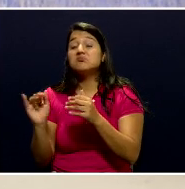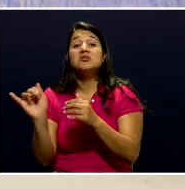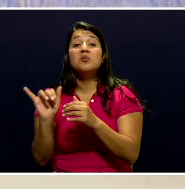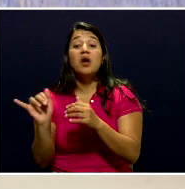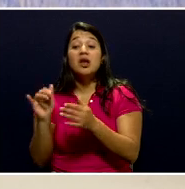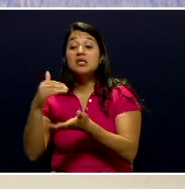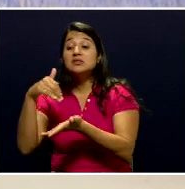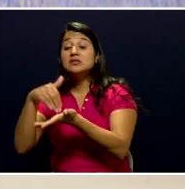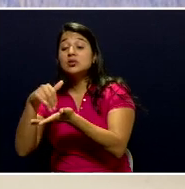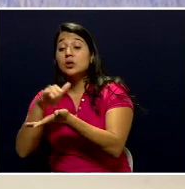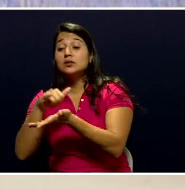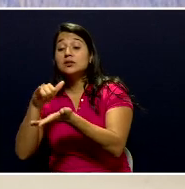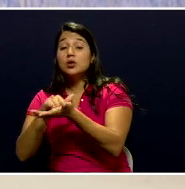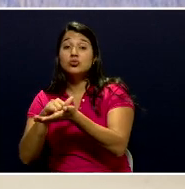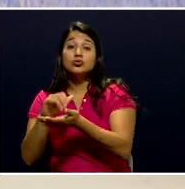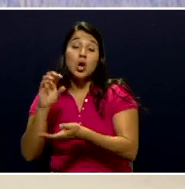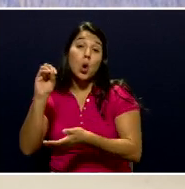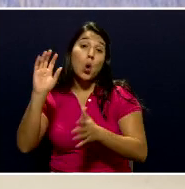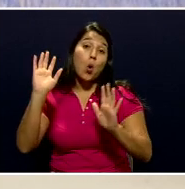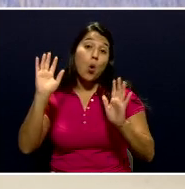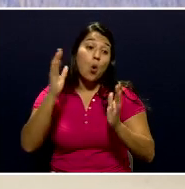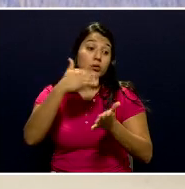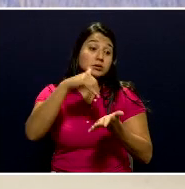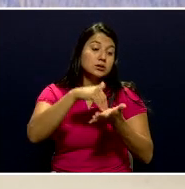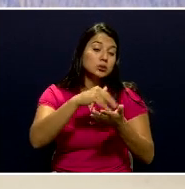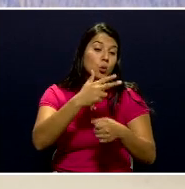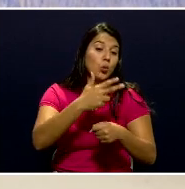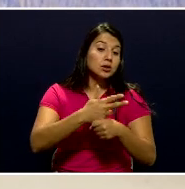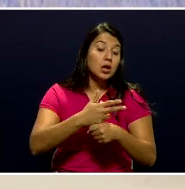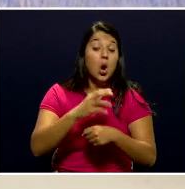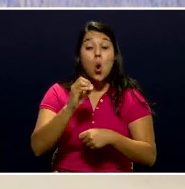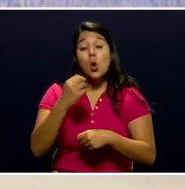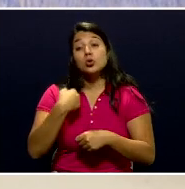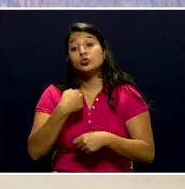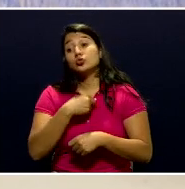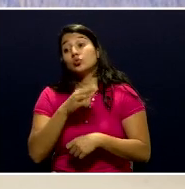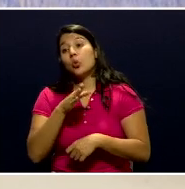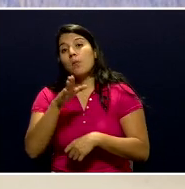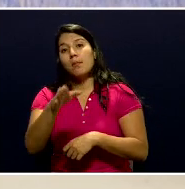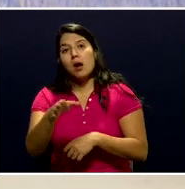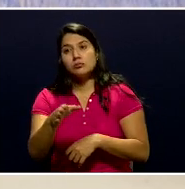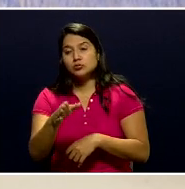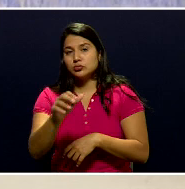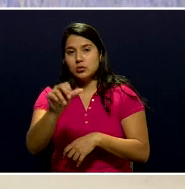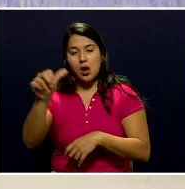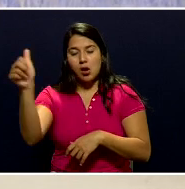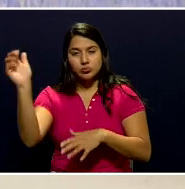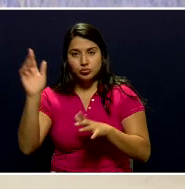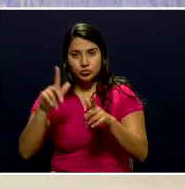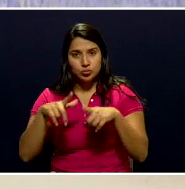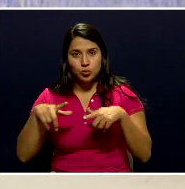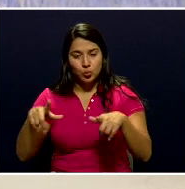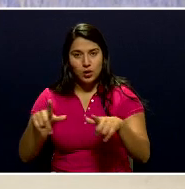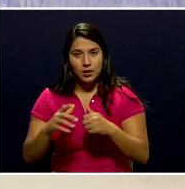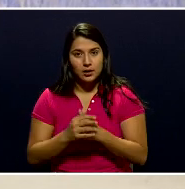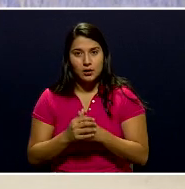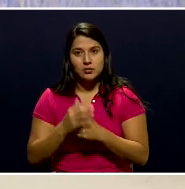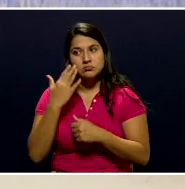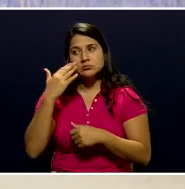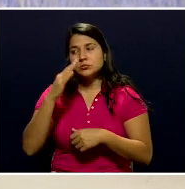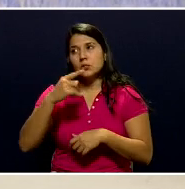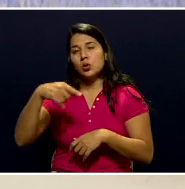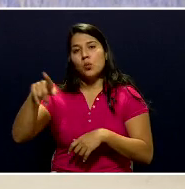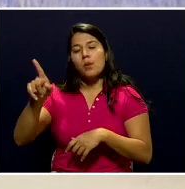estamos en medio Guatemala o nos vamos fuera del continente, yo qué sé, nos vamos a